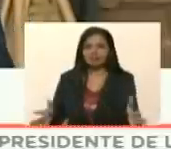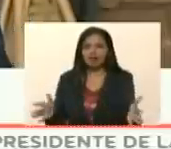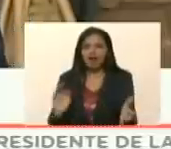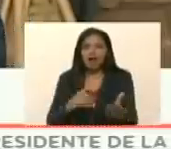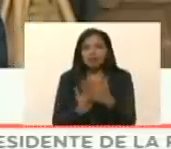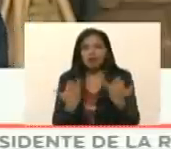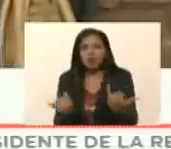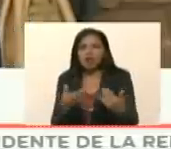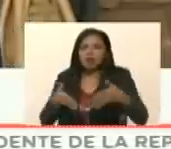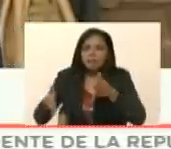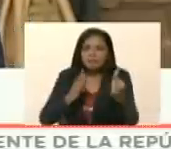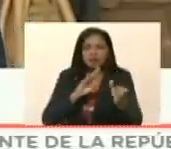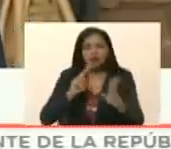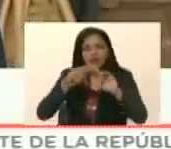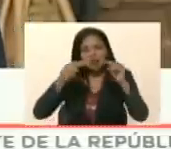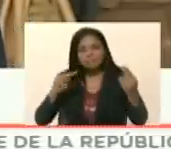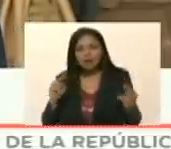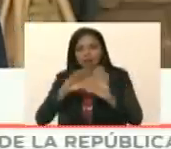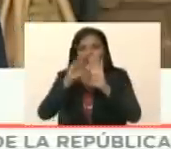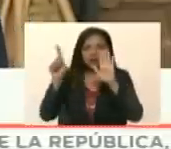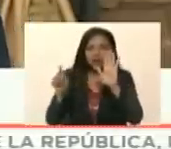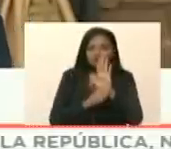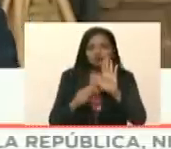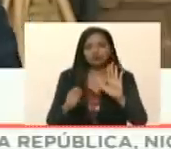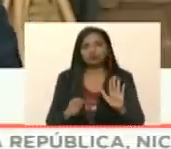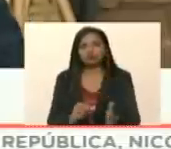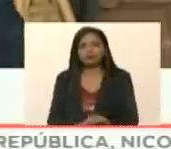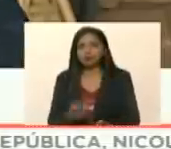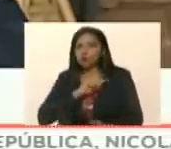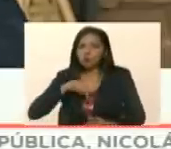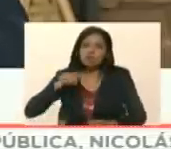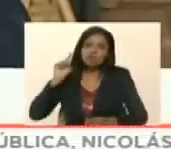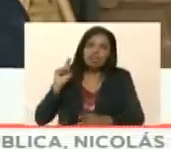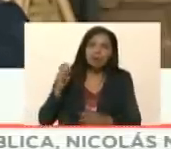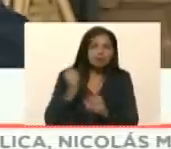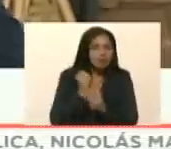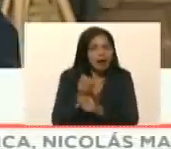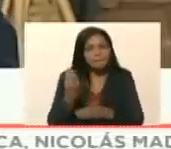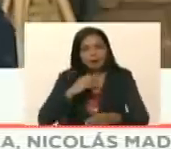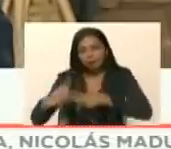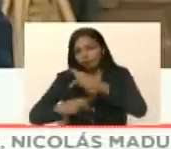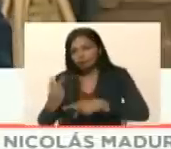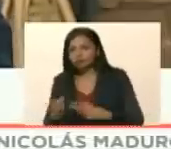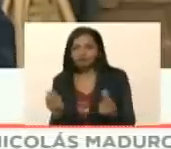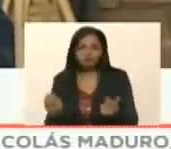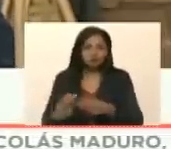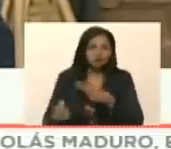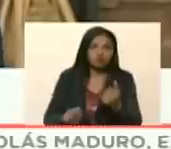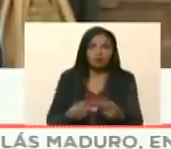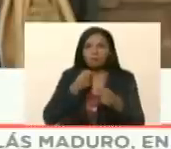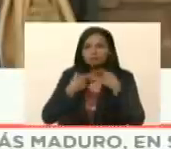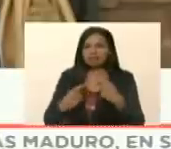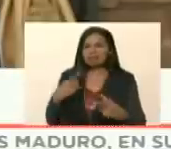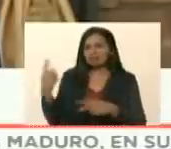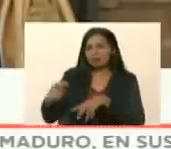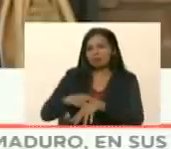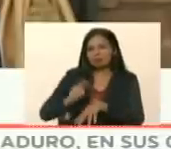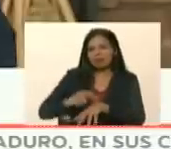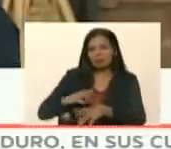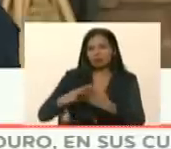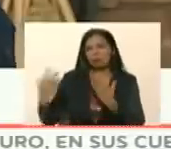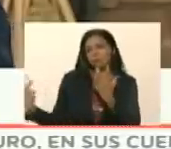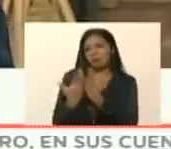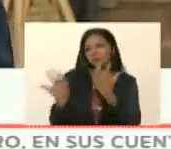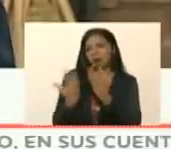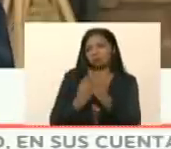Vamos a andar por el camino de la Constitución. Necesitamos trabajar mucho, producir demasiado para estar perdiendo el tiempo en un